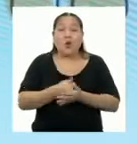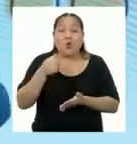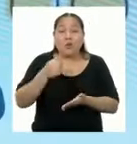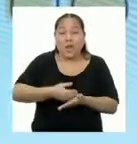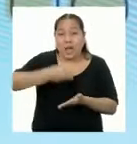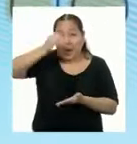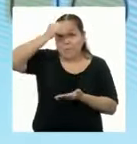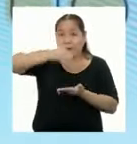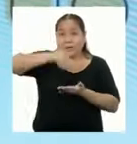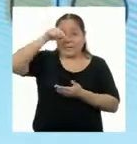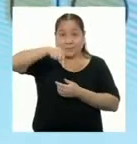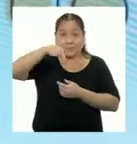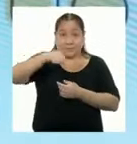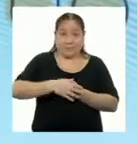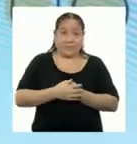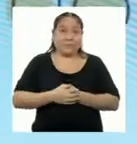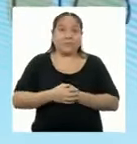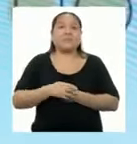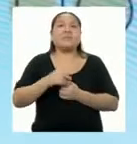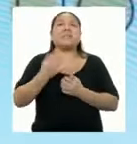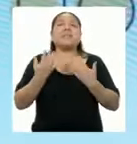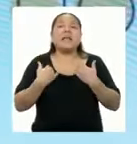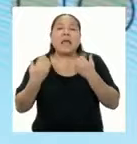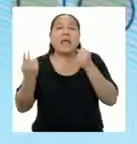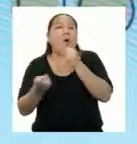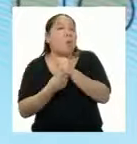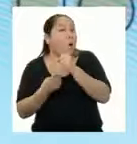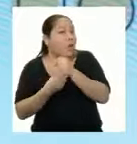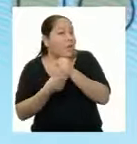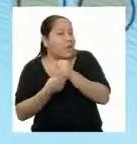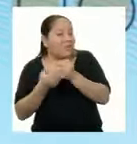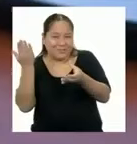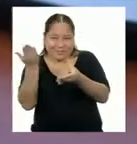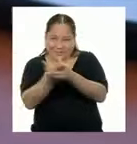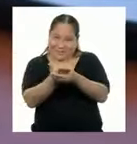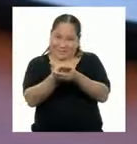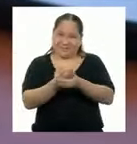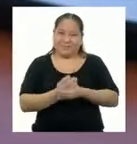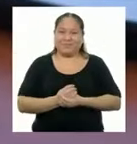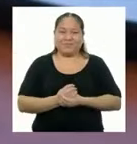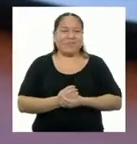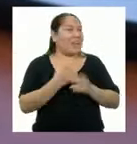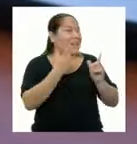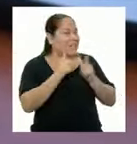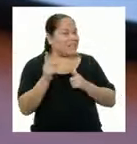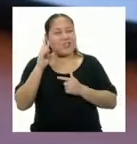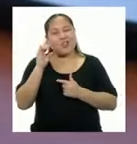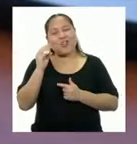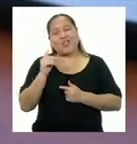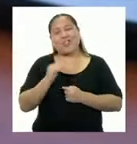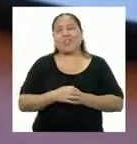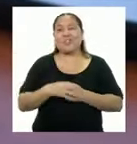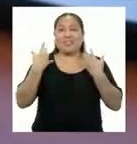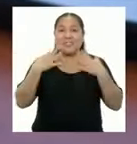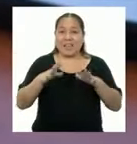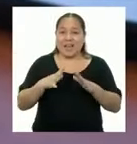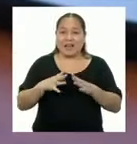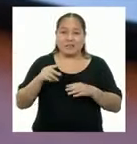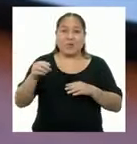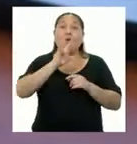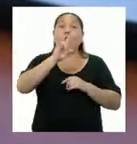esta sesión deben conservarlo en el portafolio. ¡Listo, Rodrigo! Ahora sí, agarra